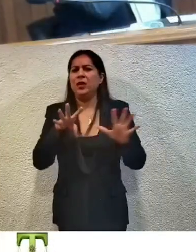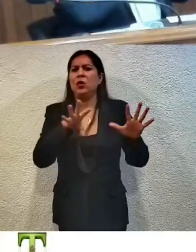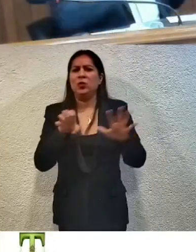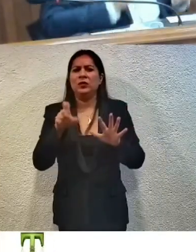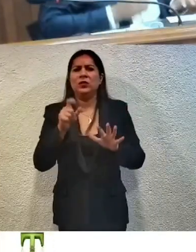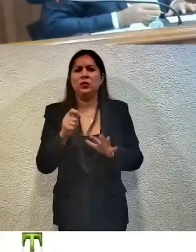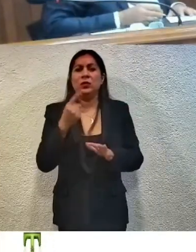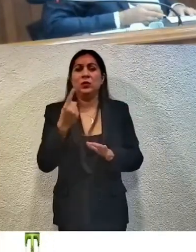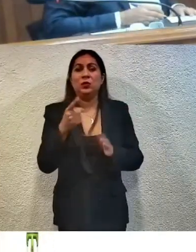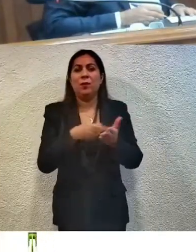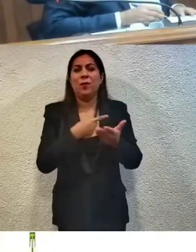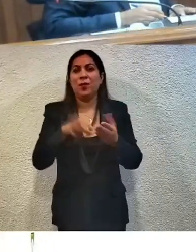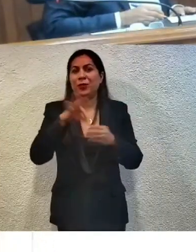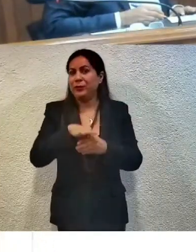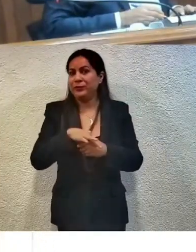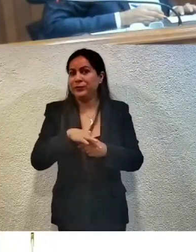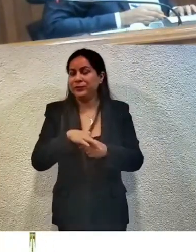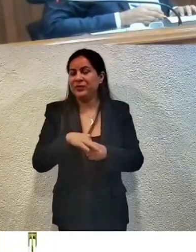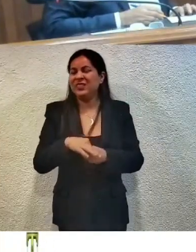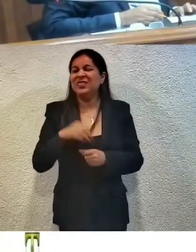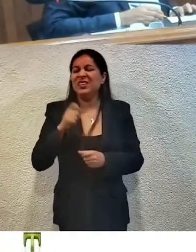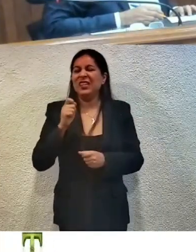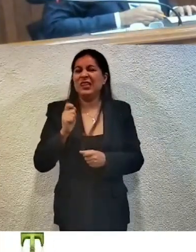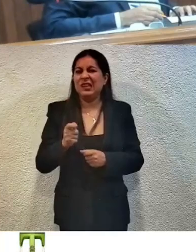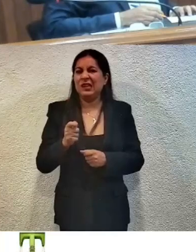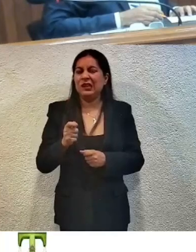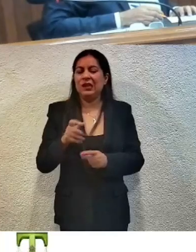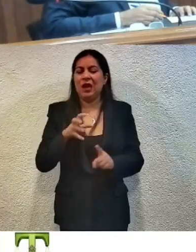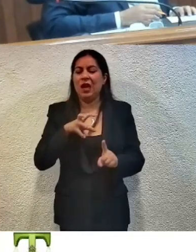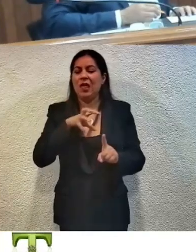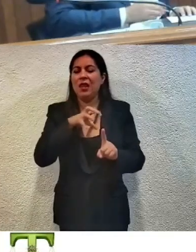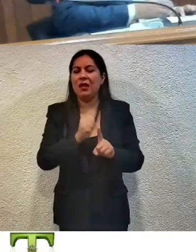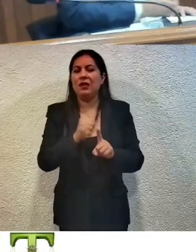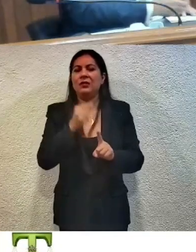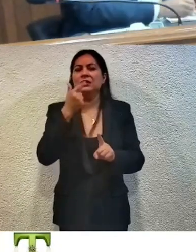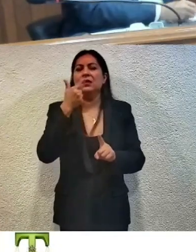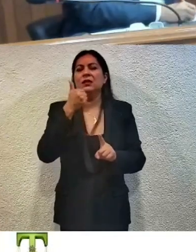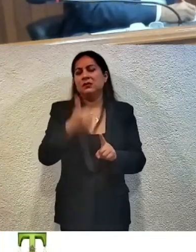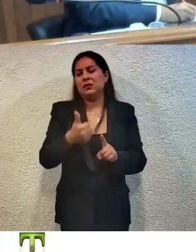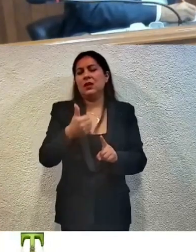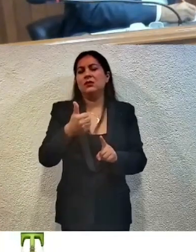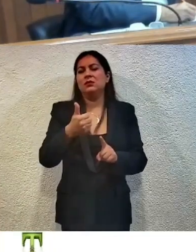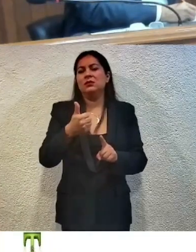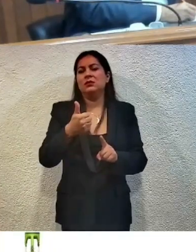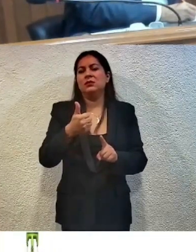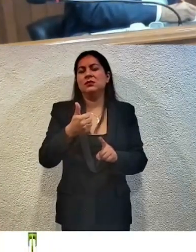571.921 votos, que alcanza 6